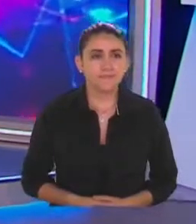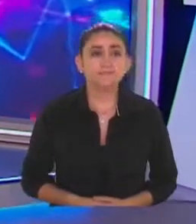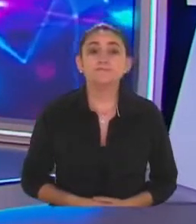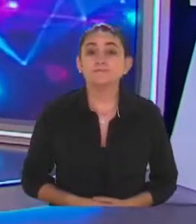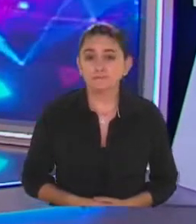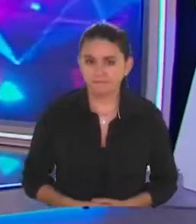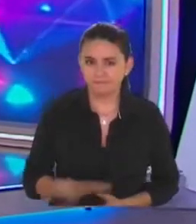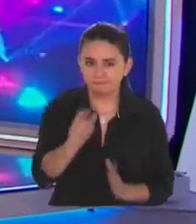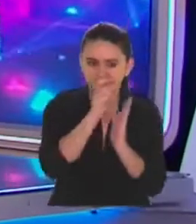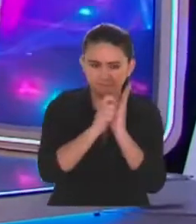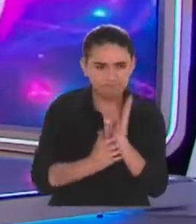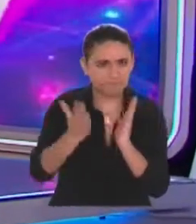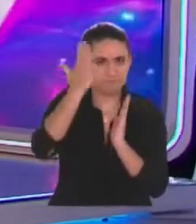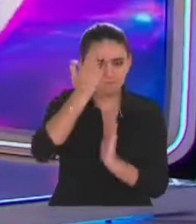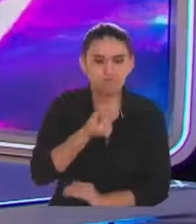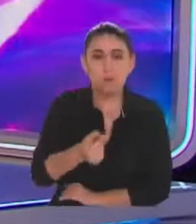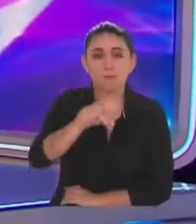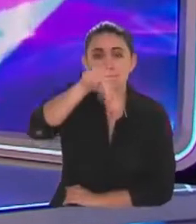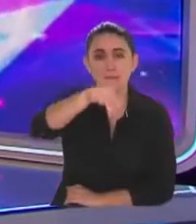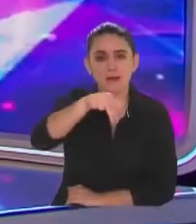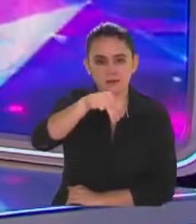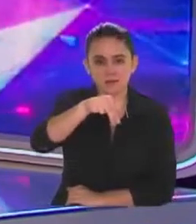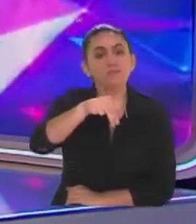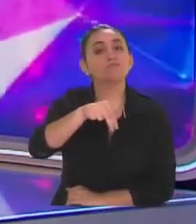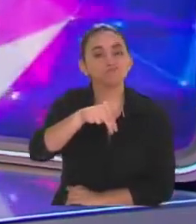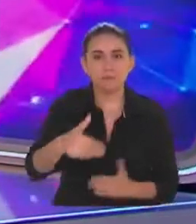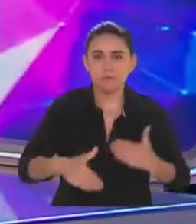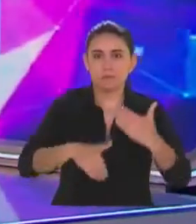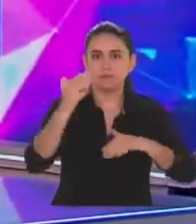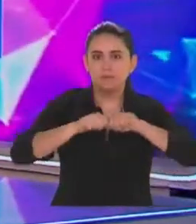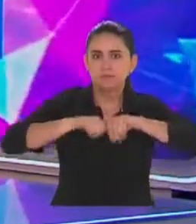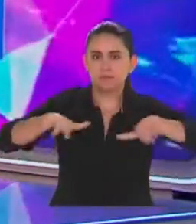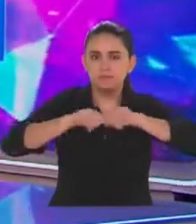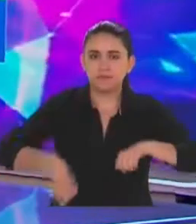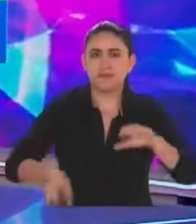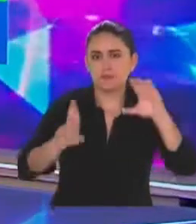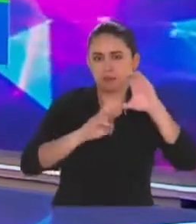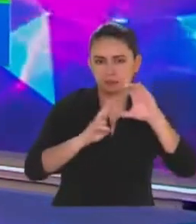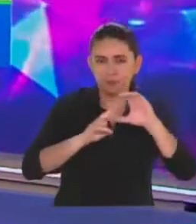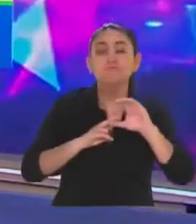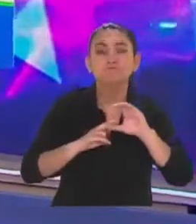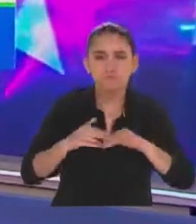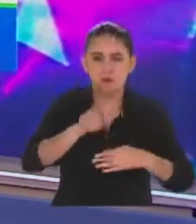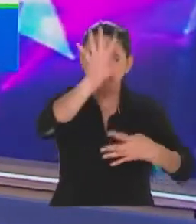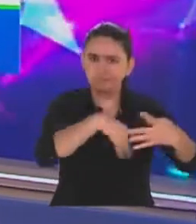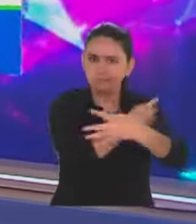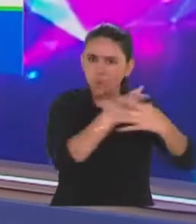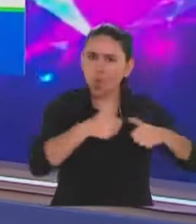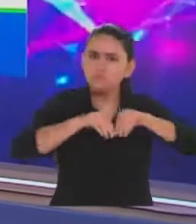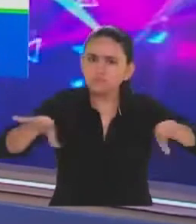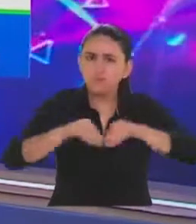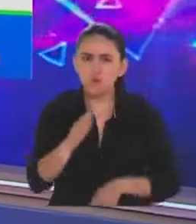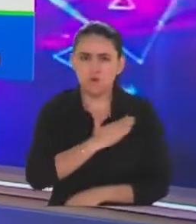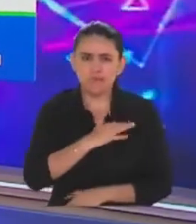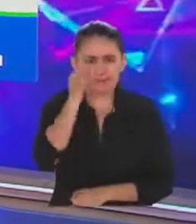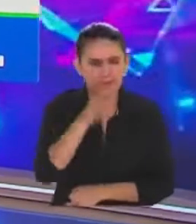Vean y tomen nota porque a partir de este martes viviremos noches inolvidables en el canal RCN gracias a una tremenda parrilla de programación que yo sé